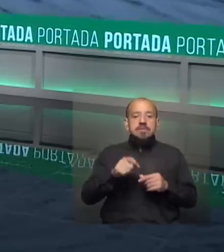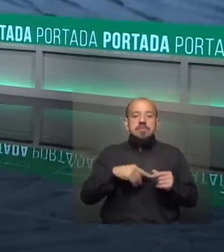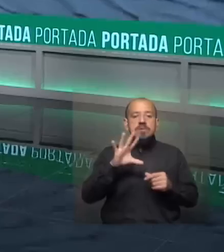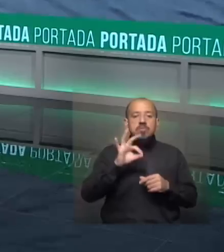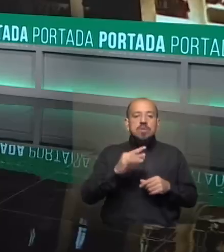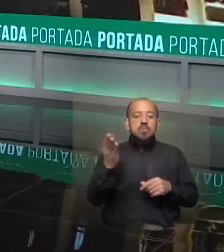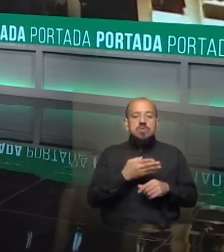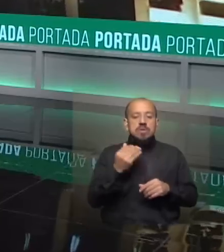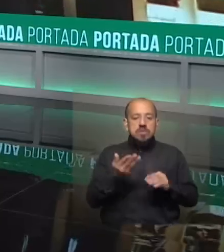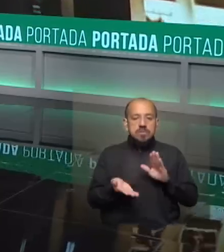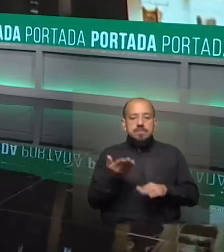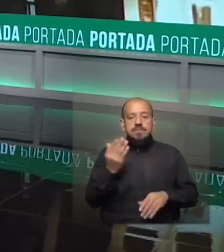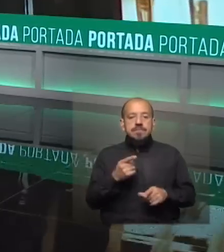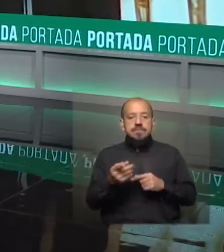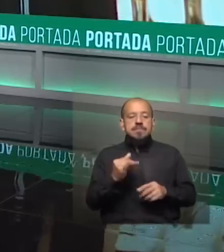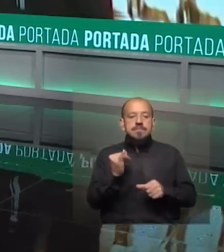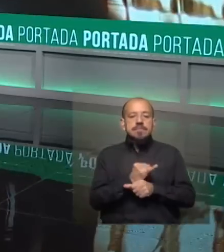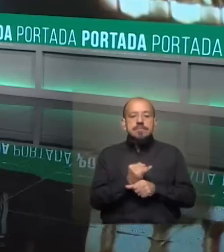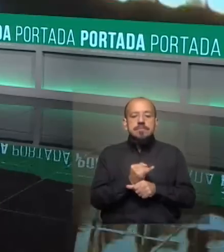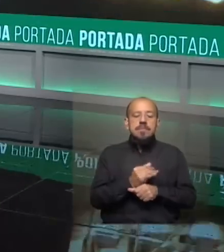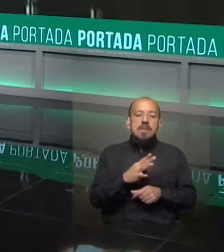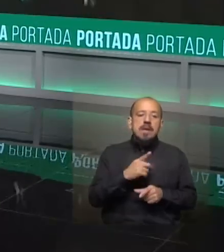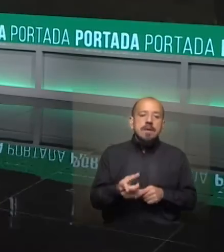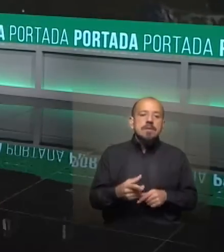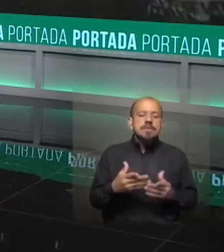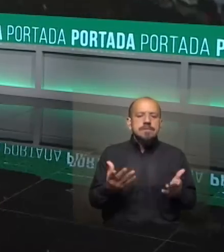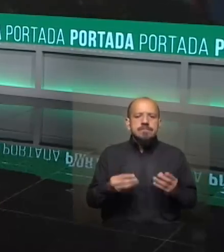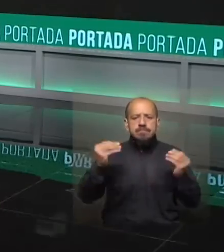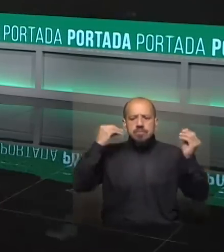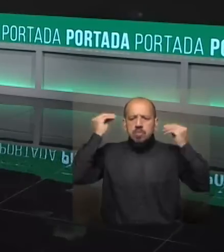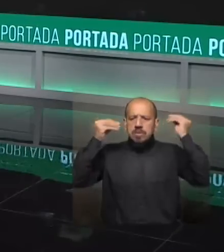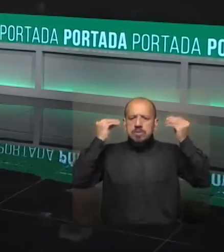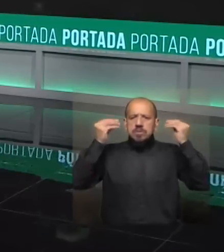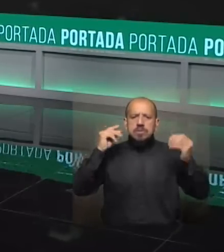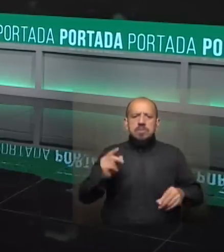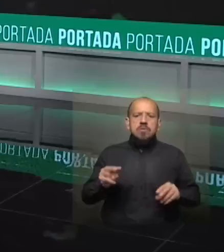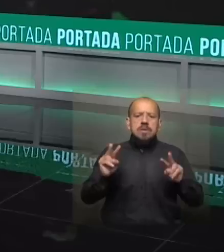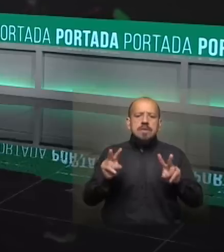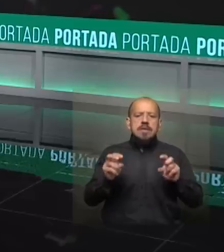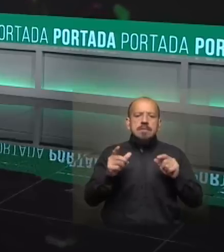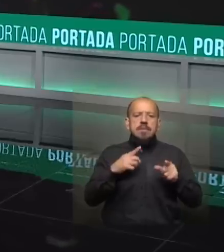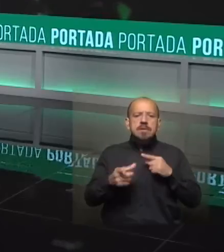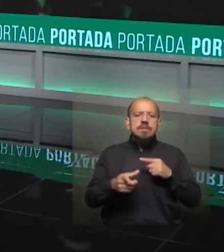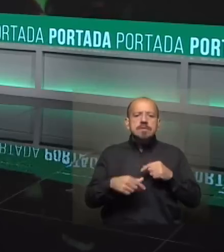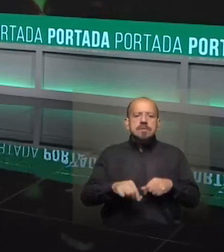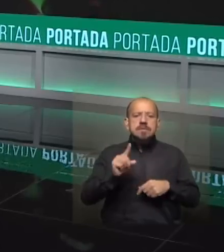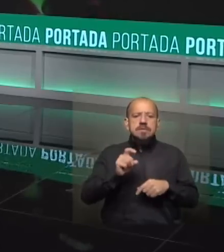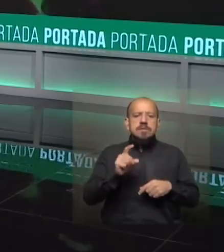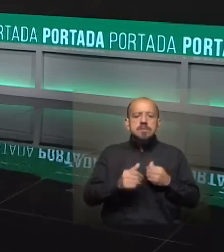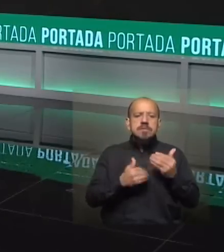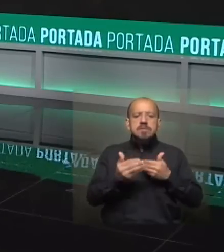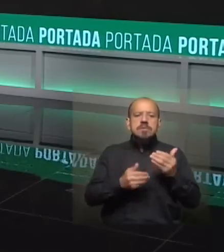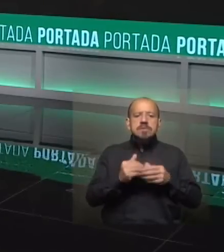50% varias industrias además han mostrado preocupación por los efectos que está teniendo el agua en los procesos